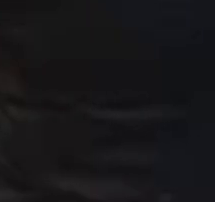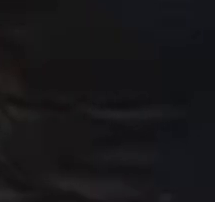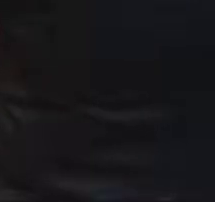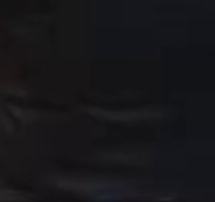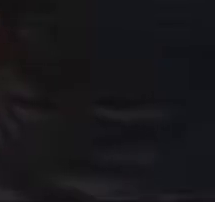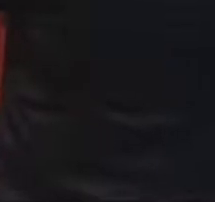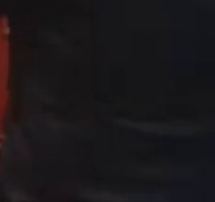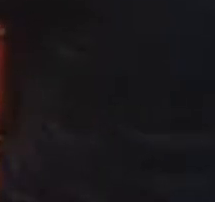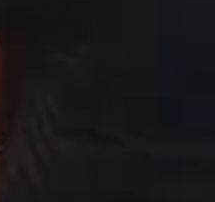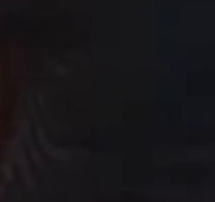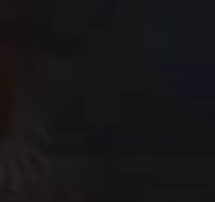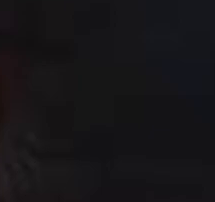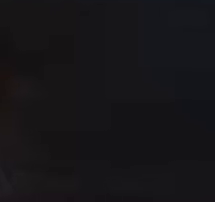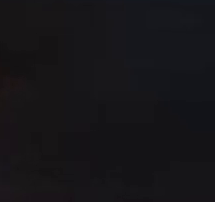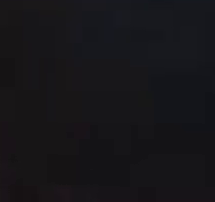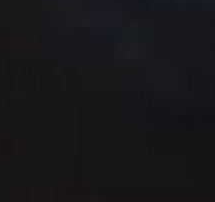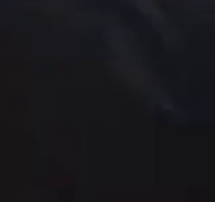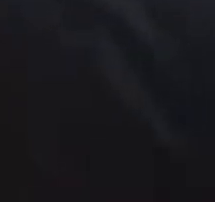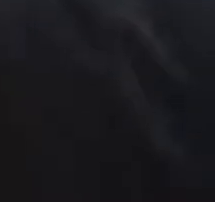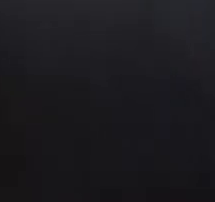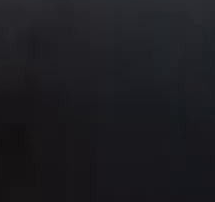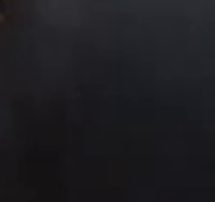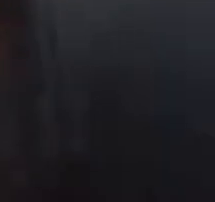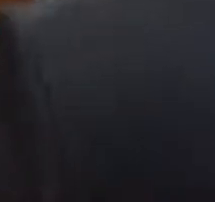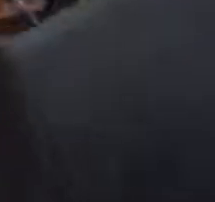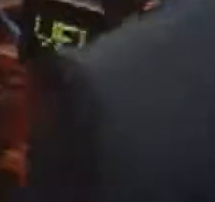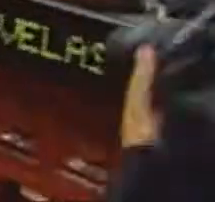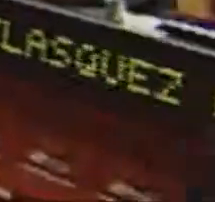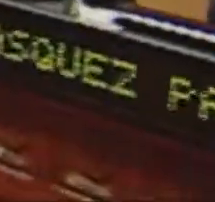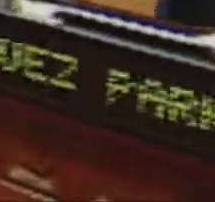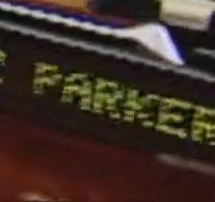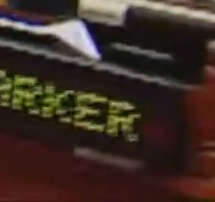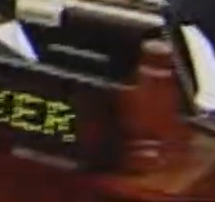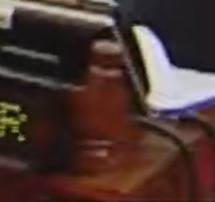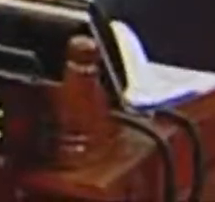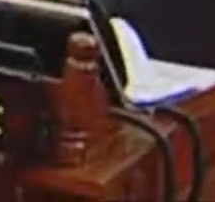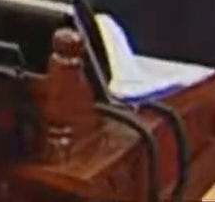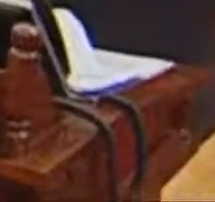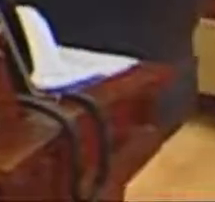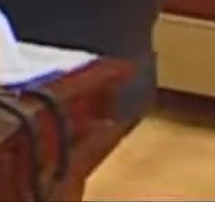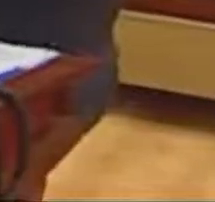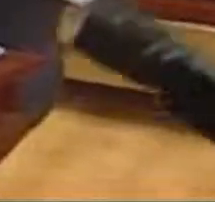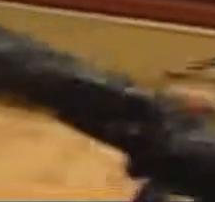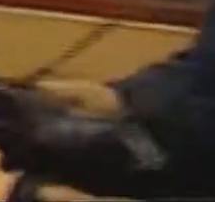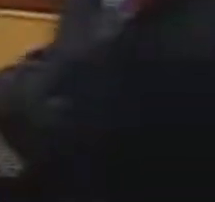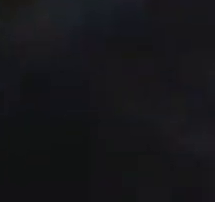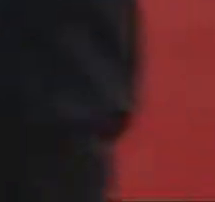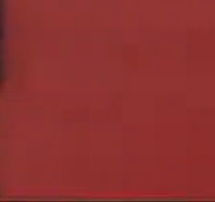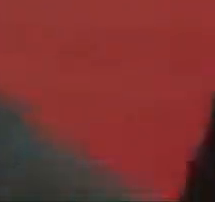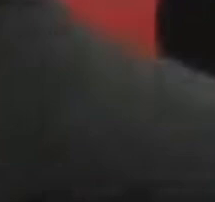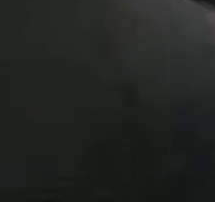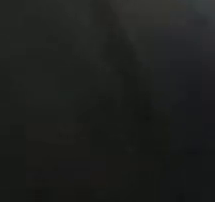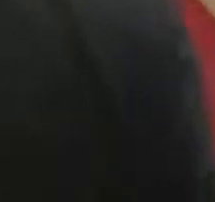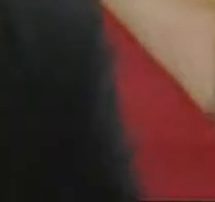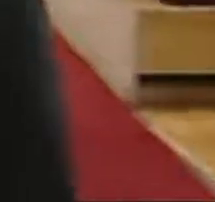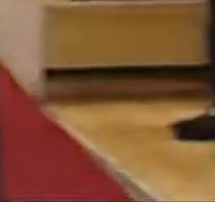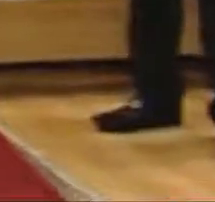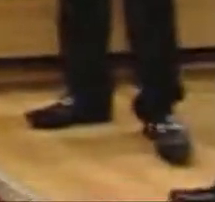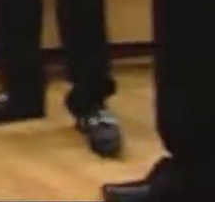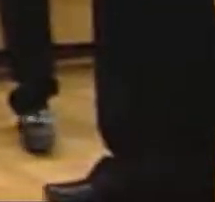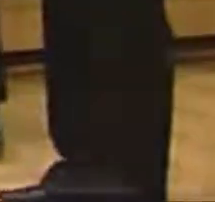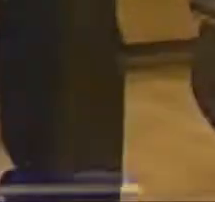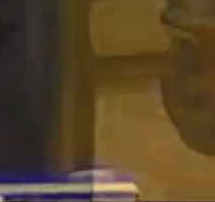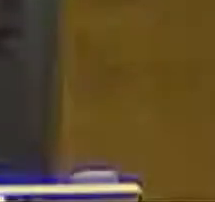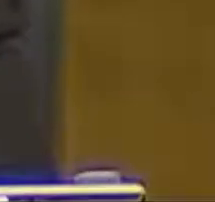Queda recibido el informe de labores del Ministerio de Justicia y Seguridad Pública y pasa a estudio de la Comisión de Seguridad Pública